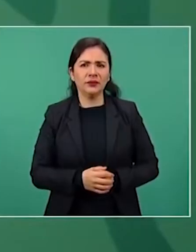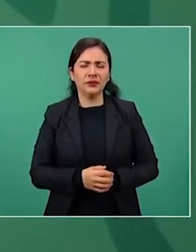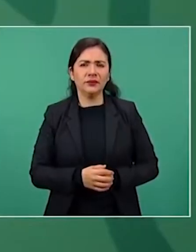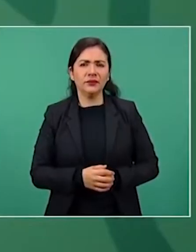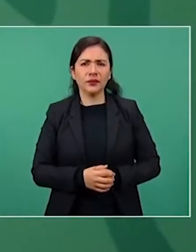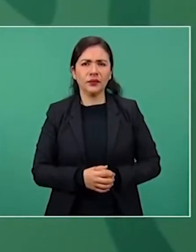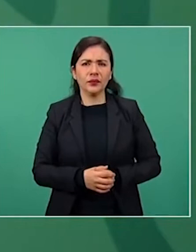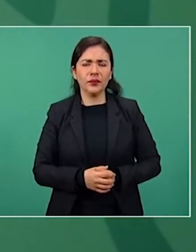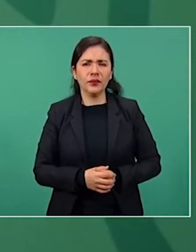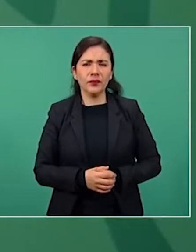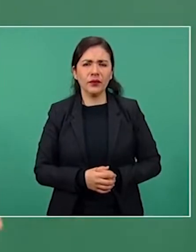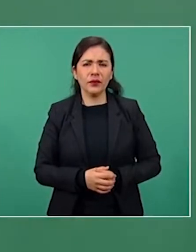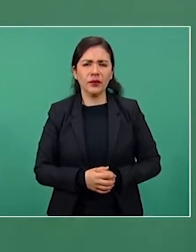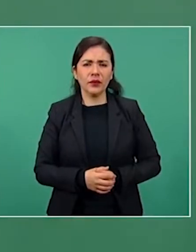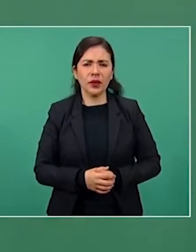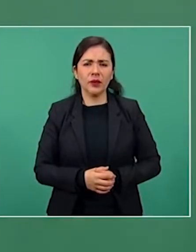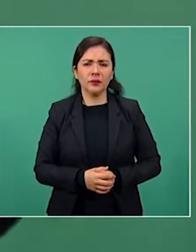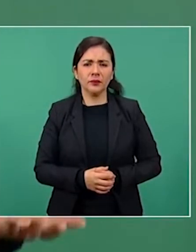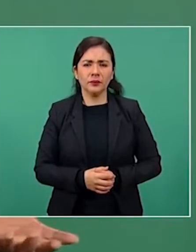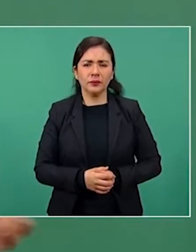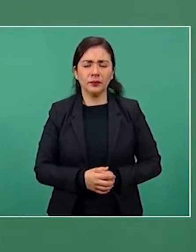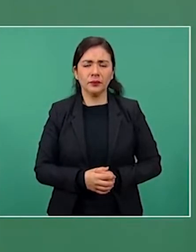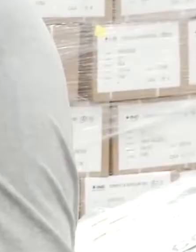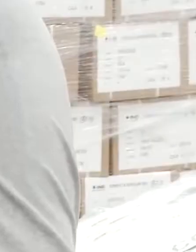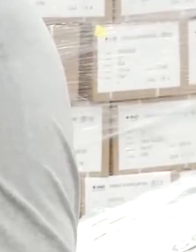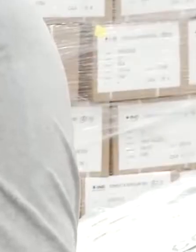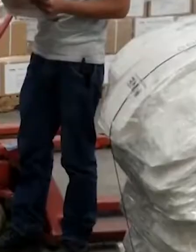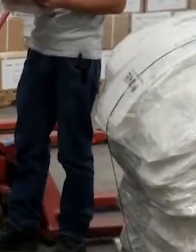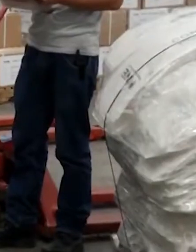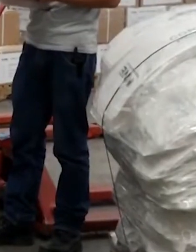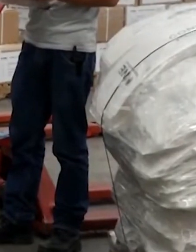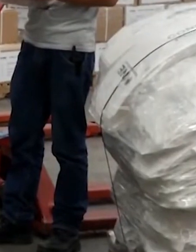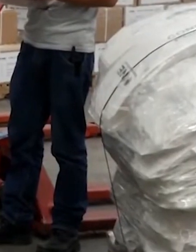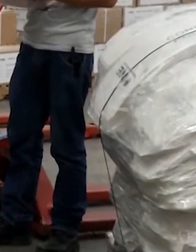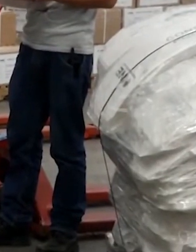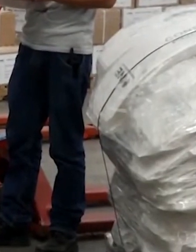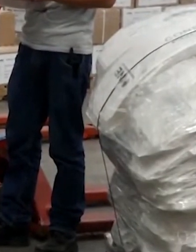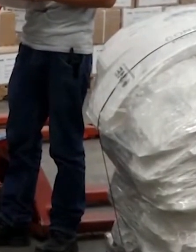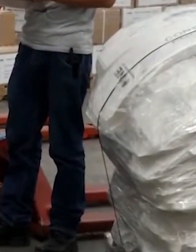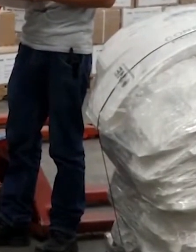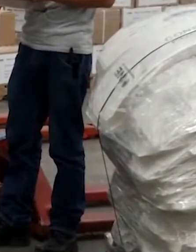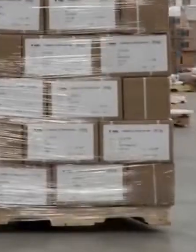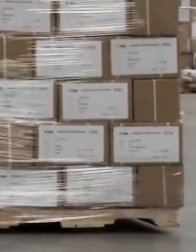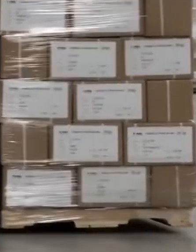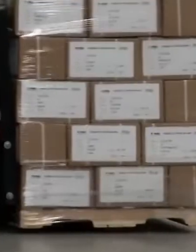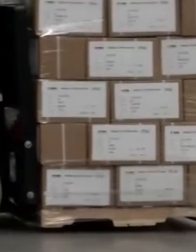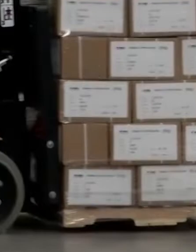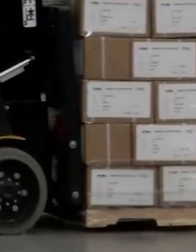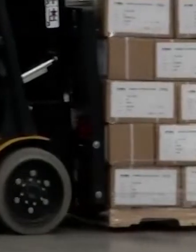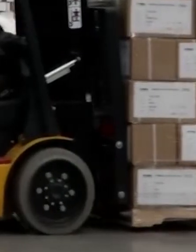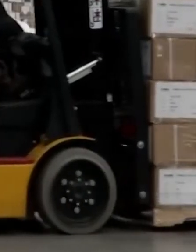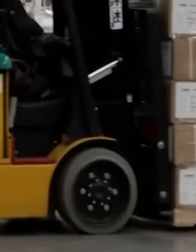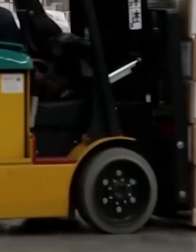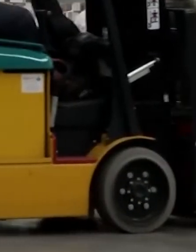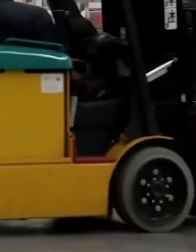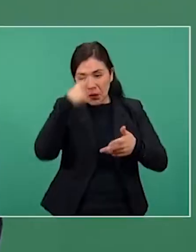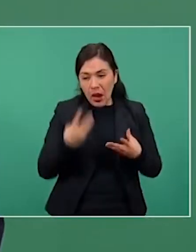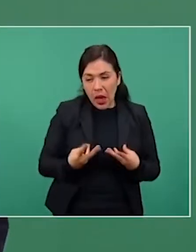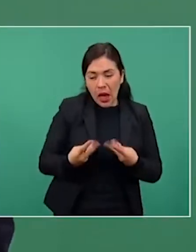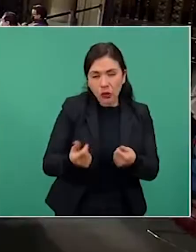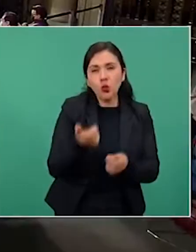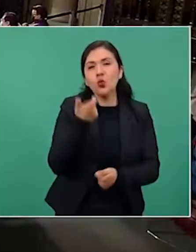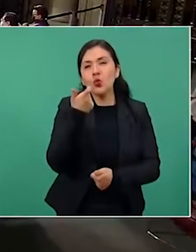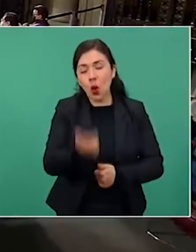primero tiene que decir cuánto va a costar y cuánto van a portar cuánto pueden liberar de sus fondos